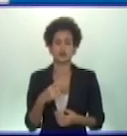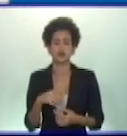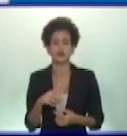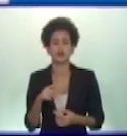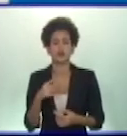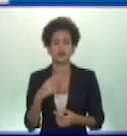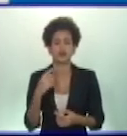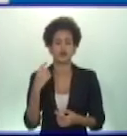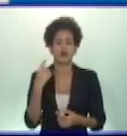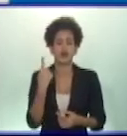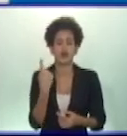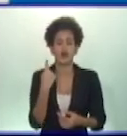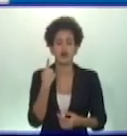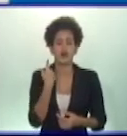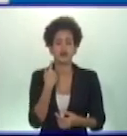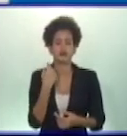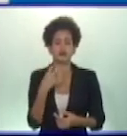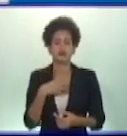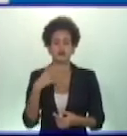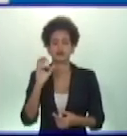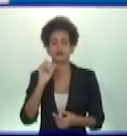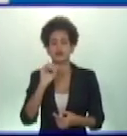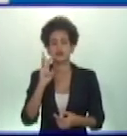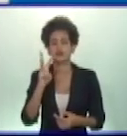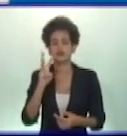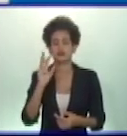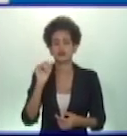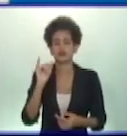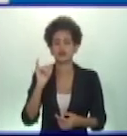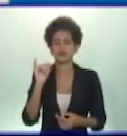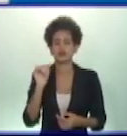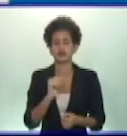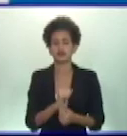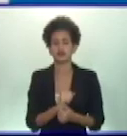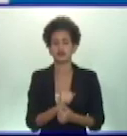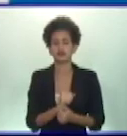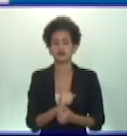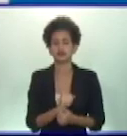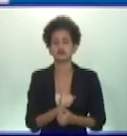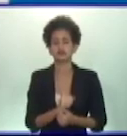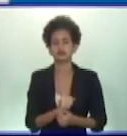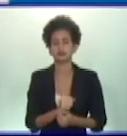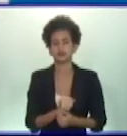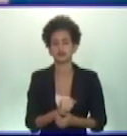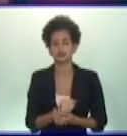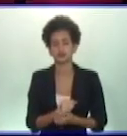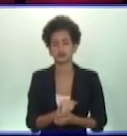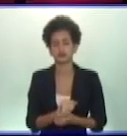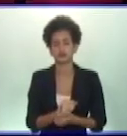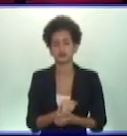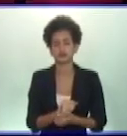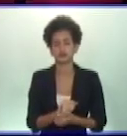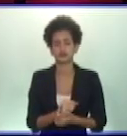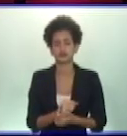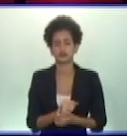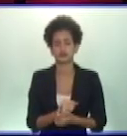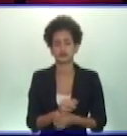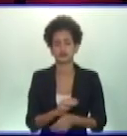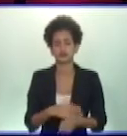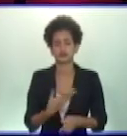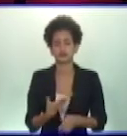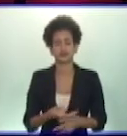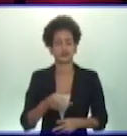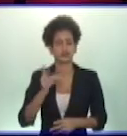entonces cuando febrero pasa a tener 29 días. Bueno, después de haber recordado todos